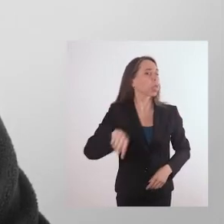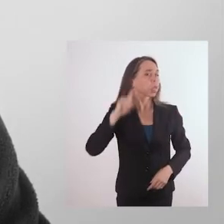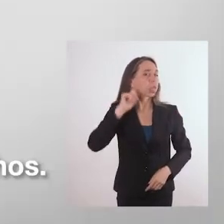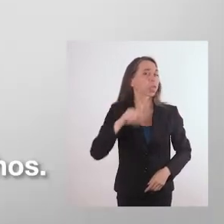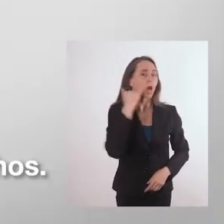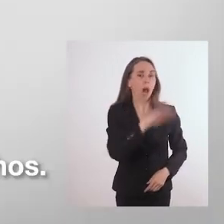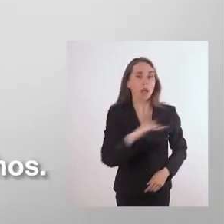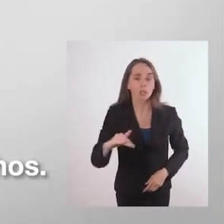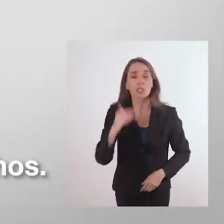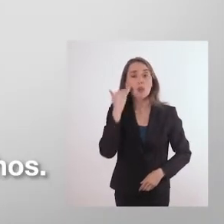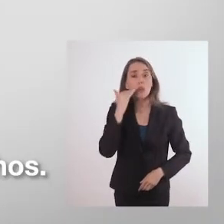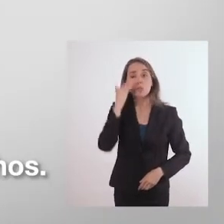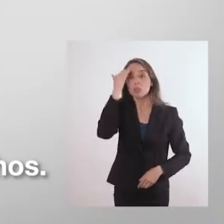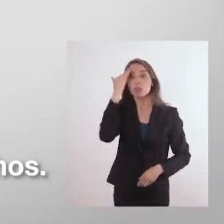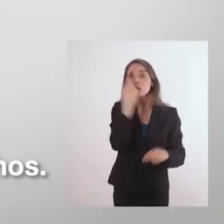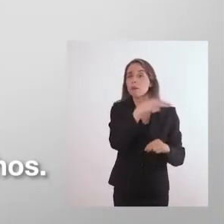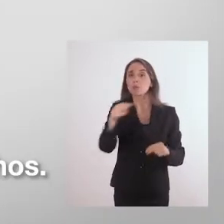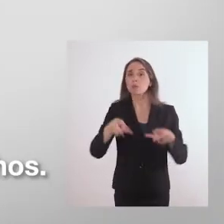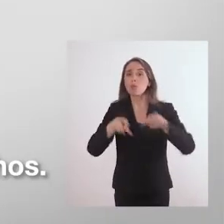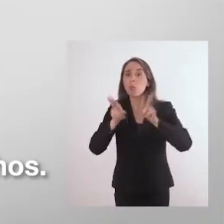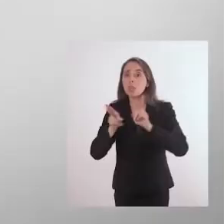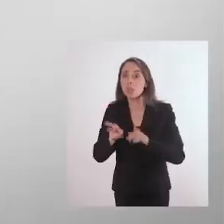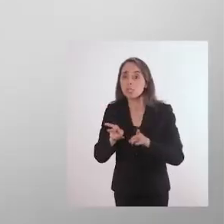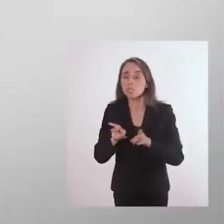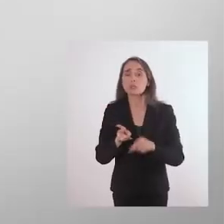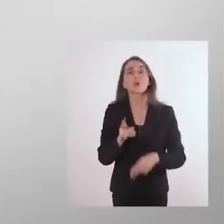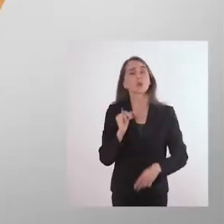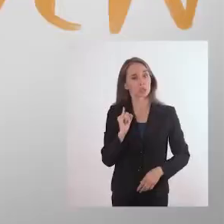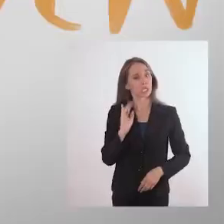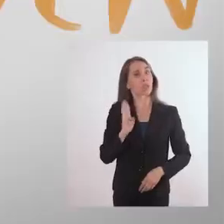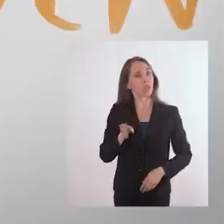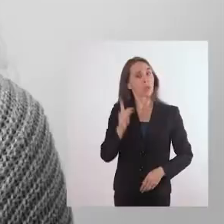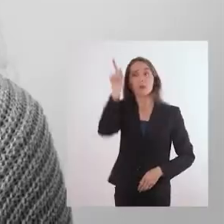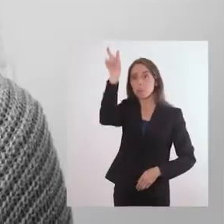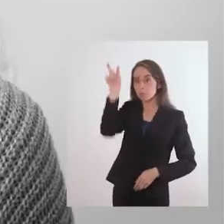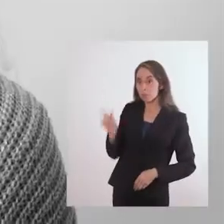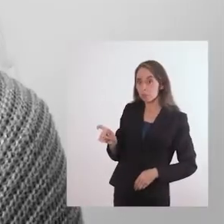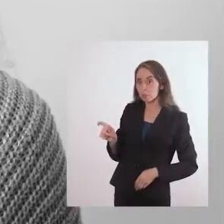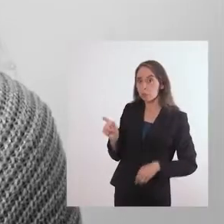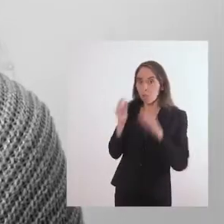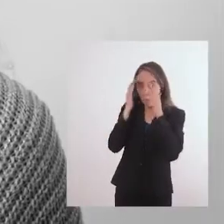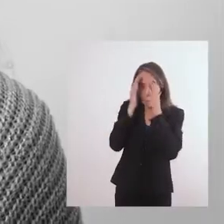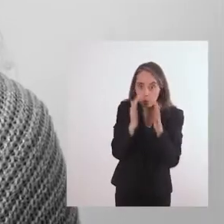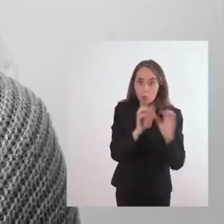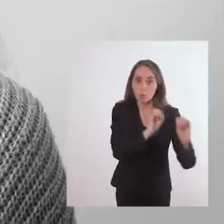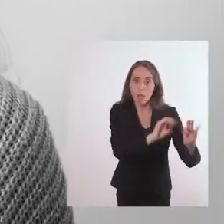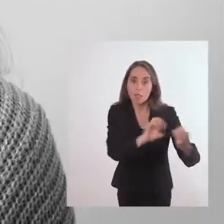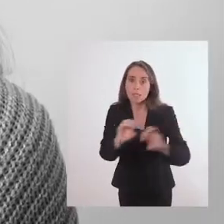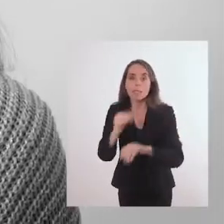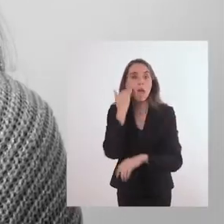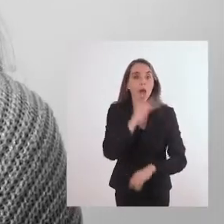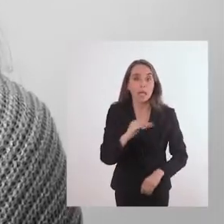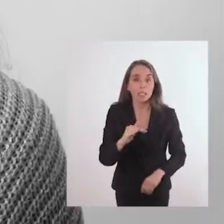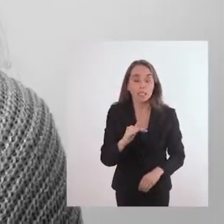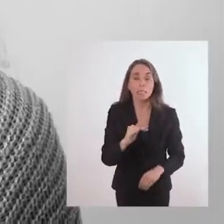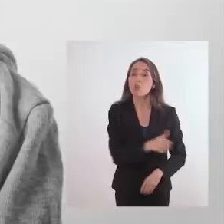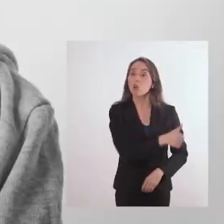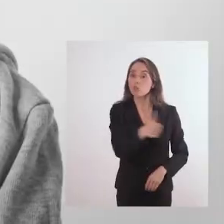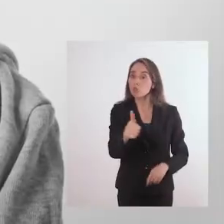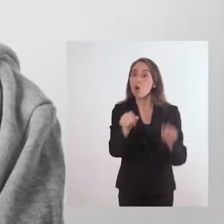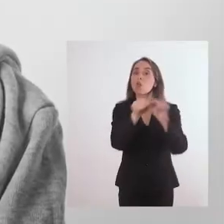niños. Hay niños que no saben cuáles son sus derechos. Sí debería haber alguien que esté preocupado de enseñarle a los niños